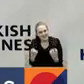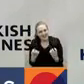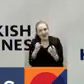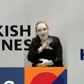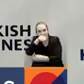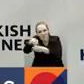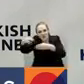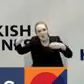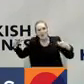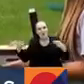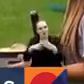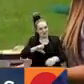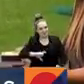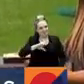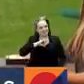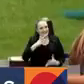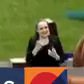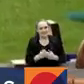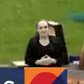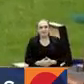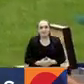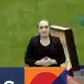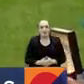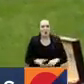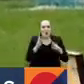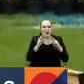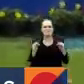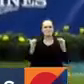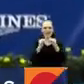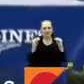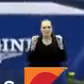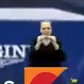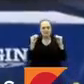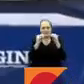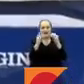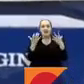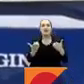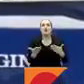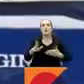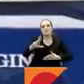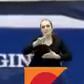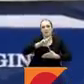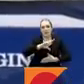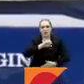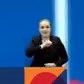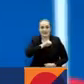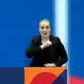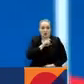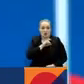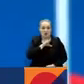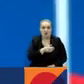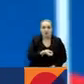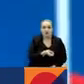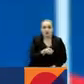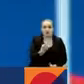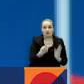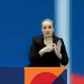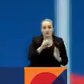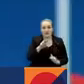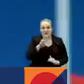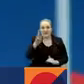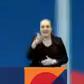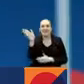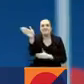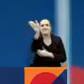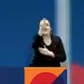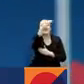de personas que nos hagan llegar allá. Sara espera seguir consiguiendo logros en los Panamericanos de Santiago de Chile 2023 y repetir esta imagen, en donde